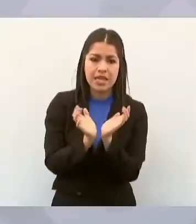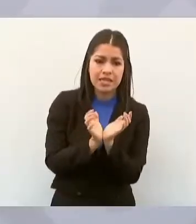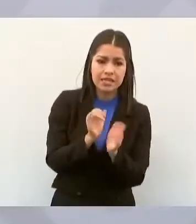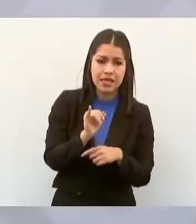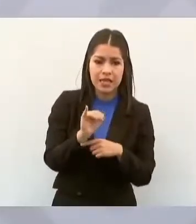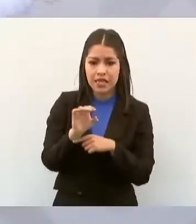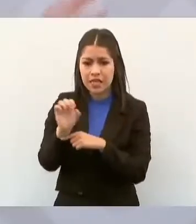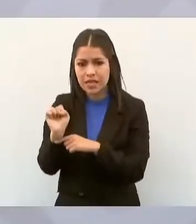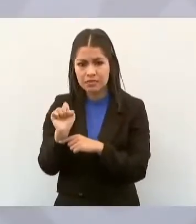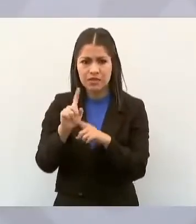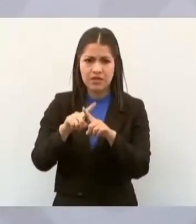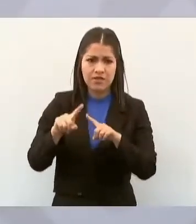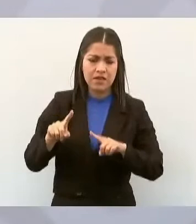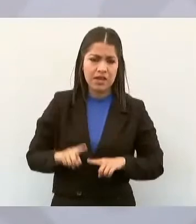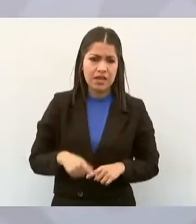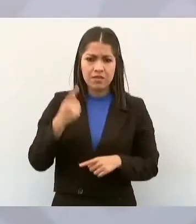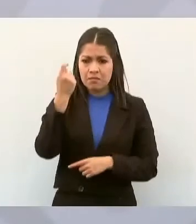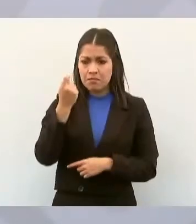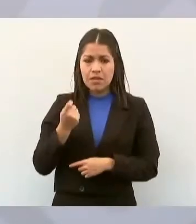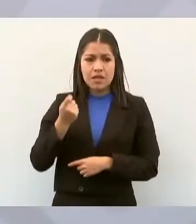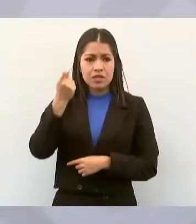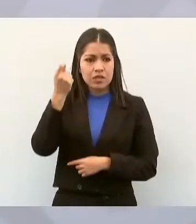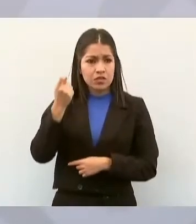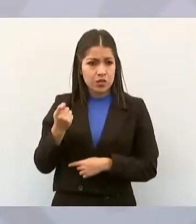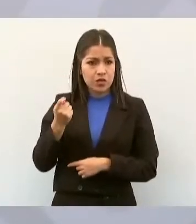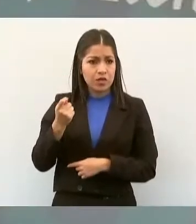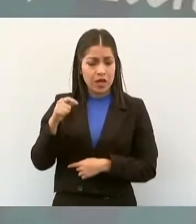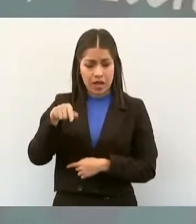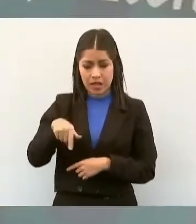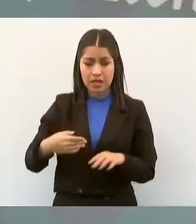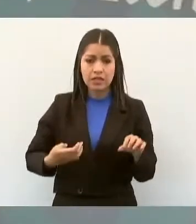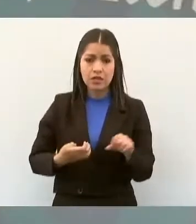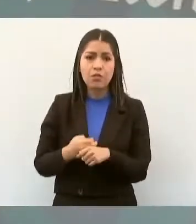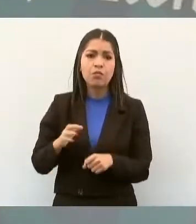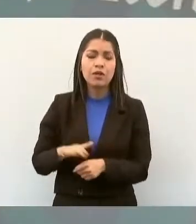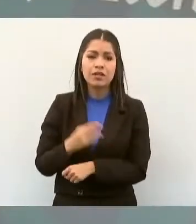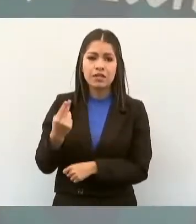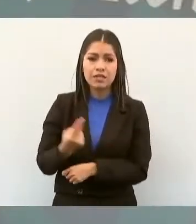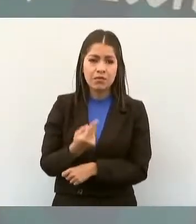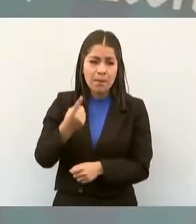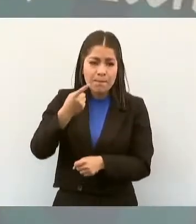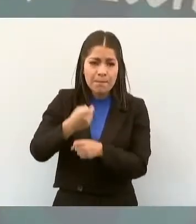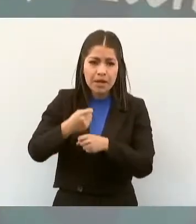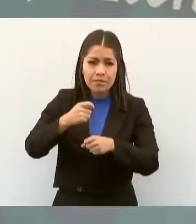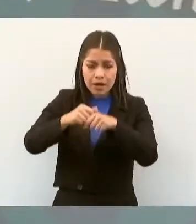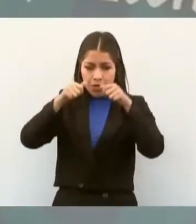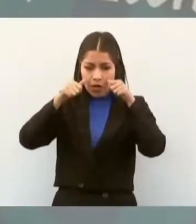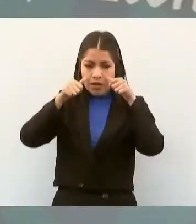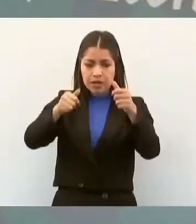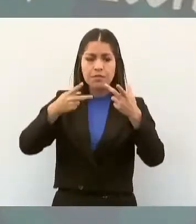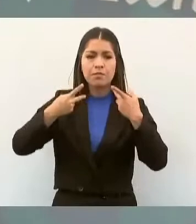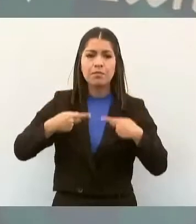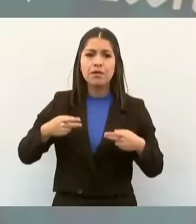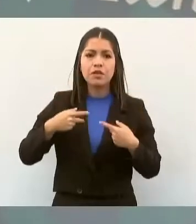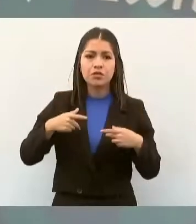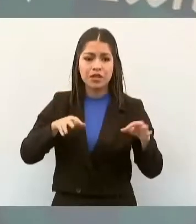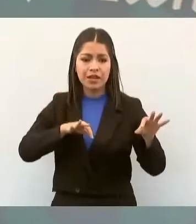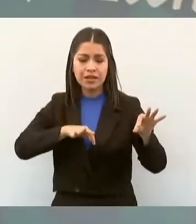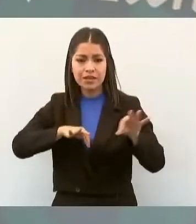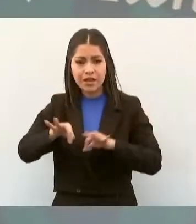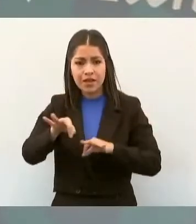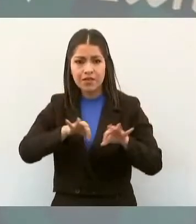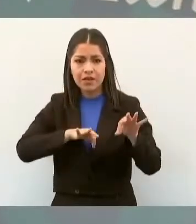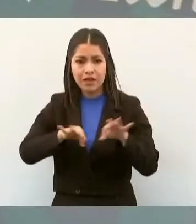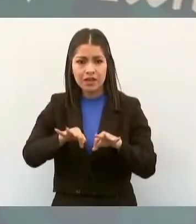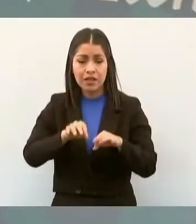IMSS, con pensiones civiles del estado, porque tenemos que pensar primero en las trabajadoras, trabajadores y en la